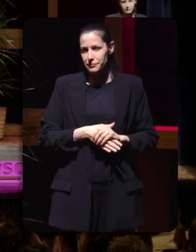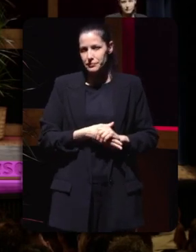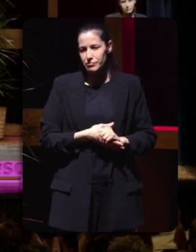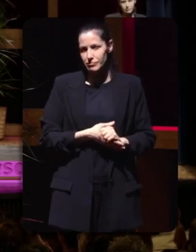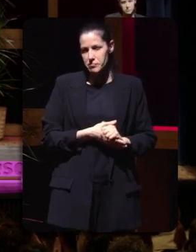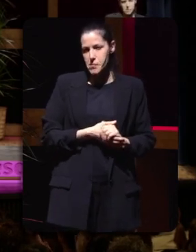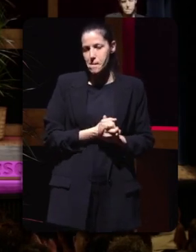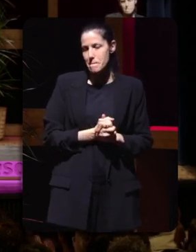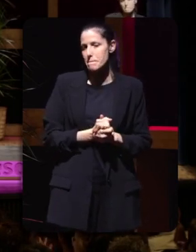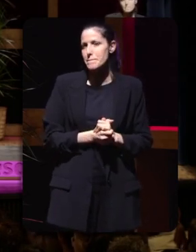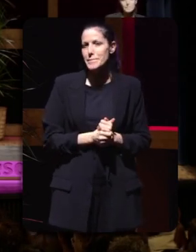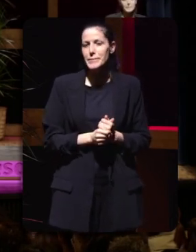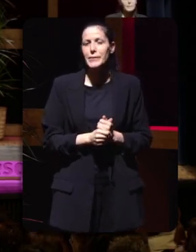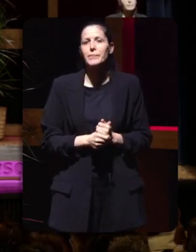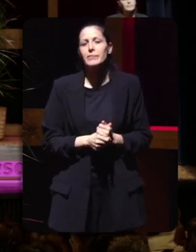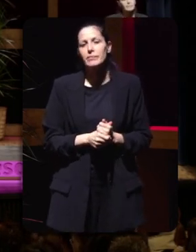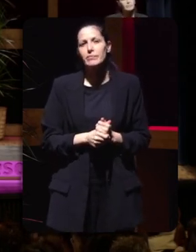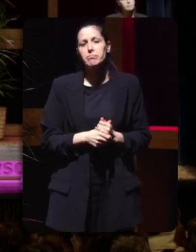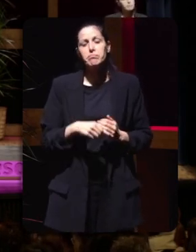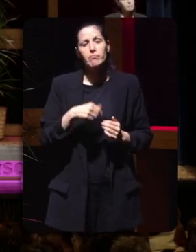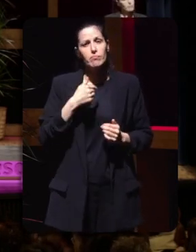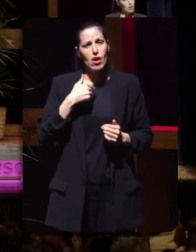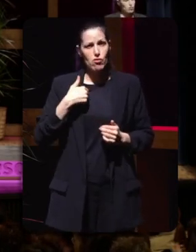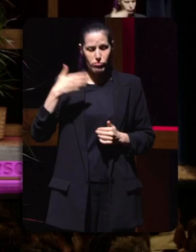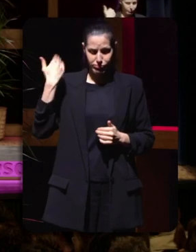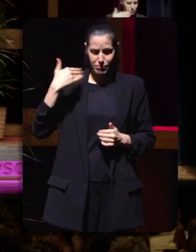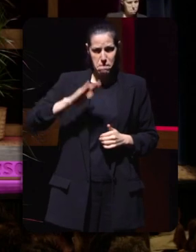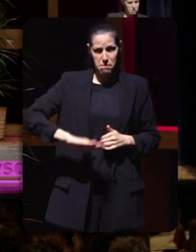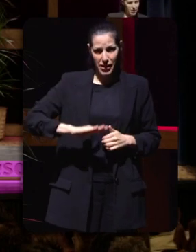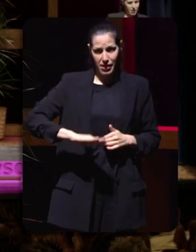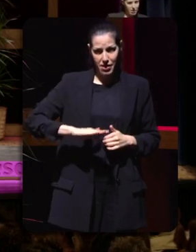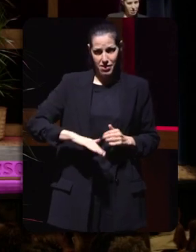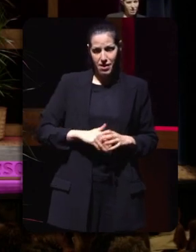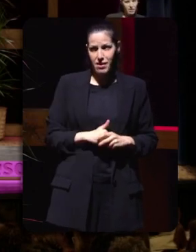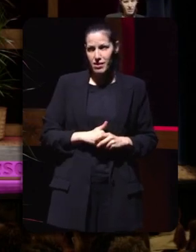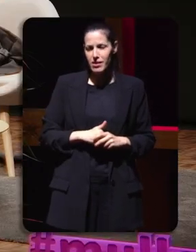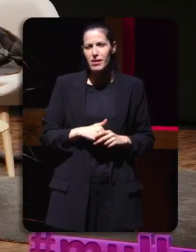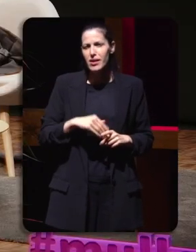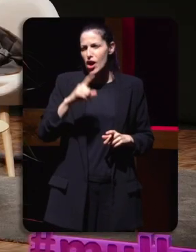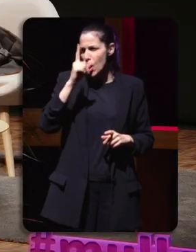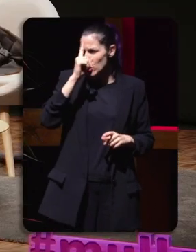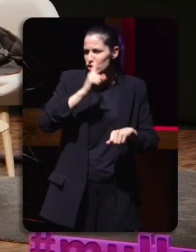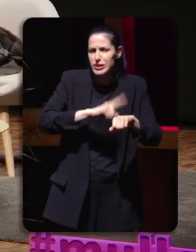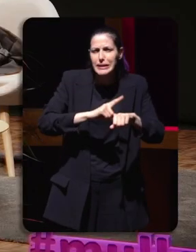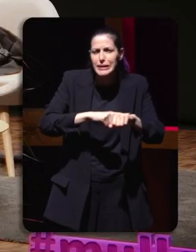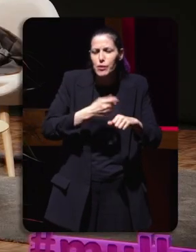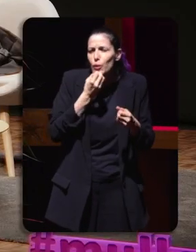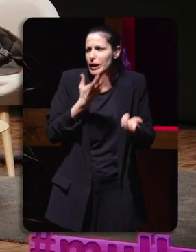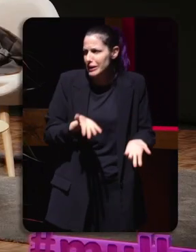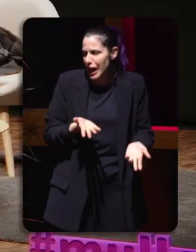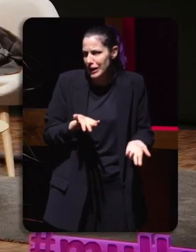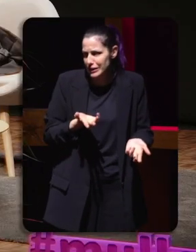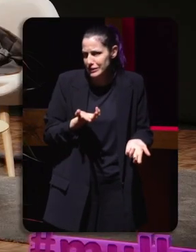cuando cuando yo era pequeña Bueno no sé qué tal llegó el que alguien me haga por aquí gestos con el tiempo